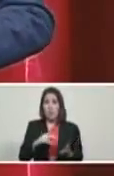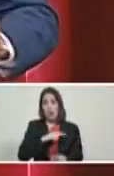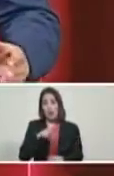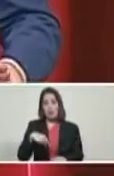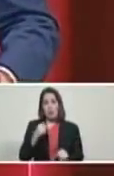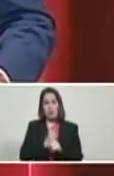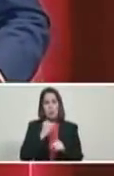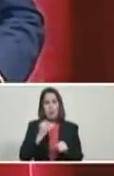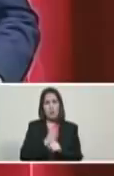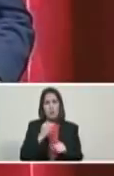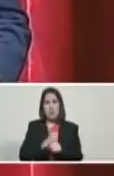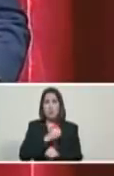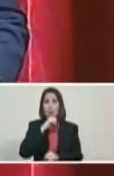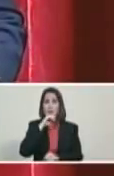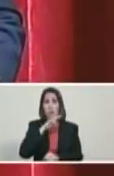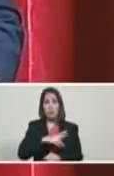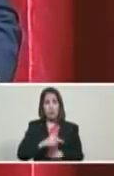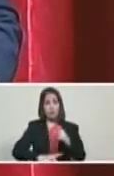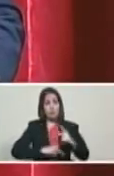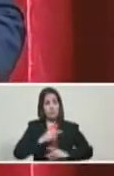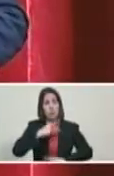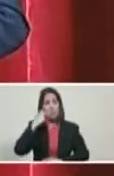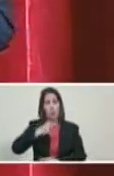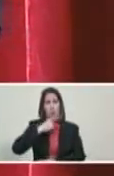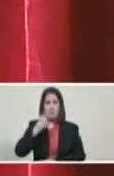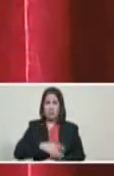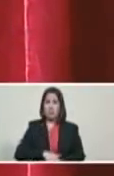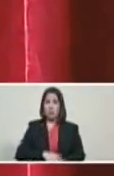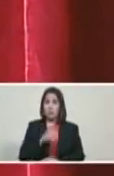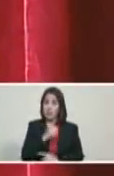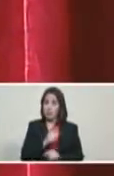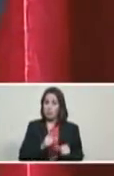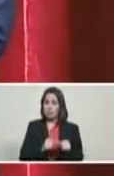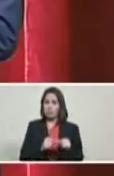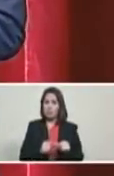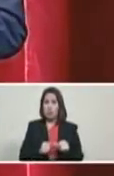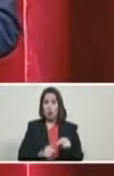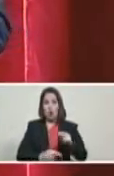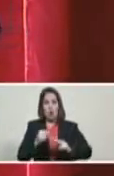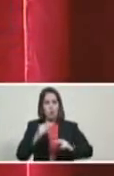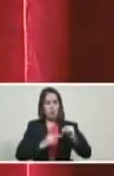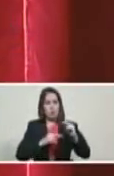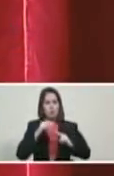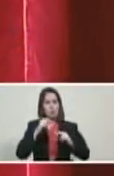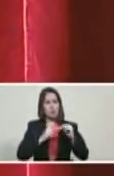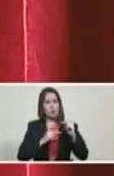de historia. Y debemos seguir profundizando la construcción.